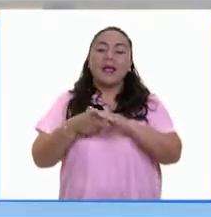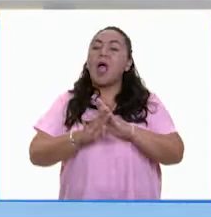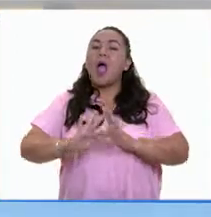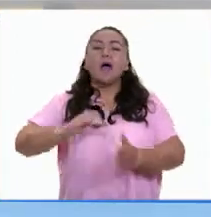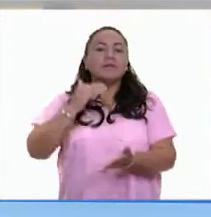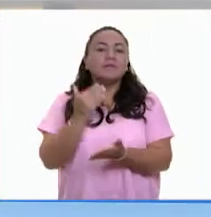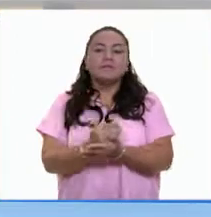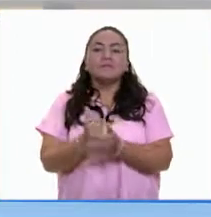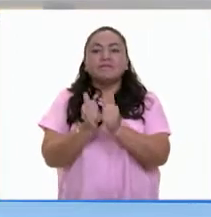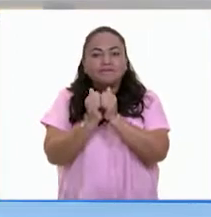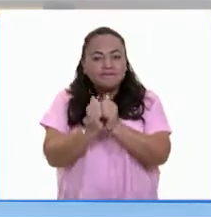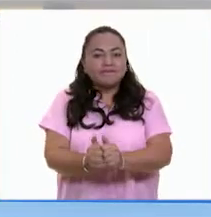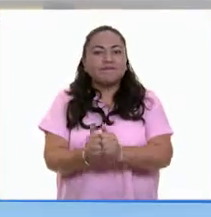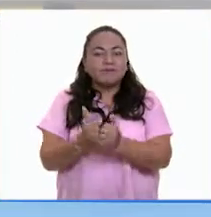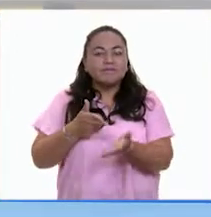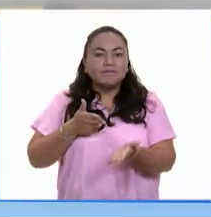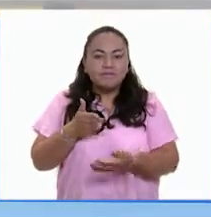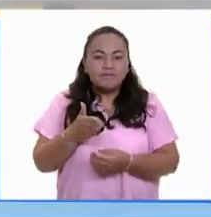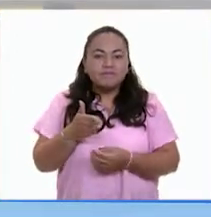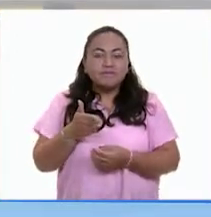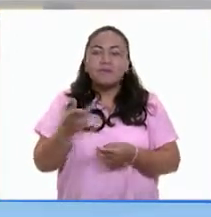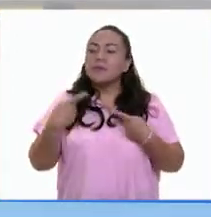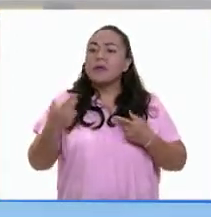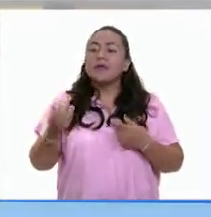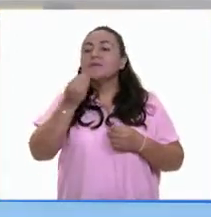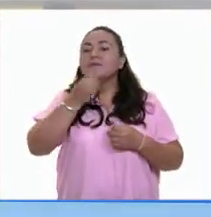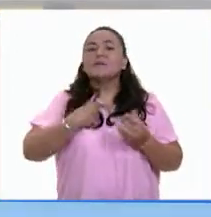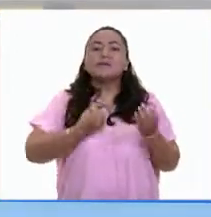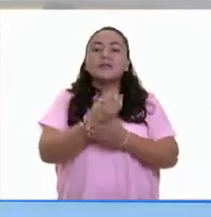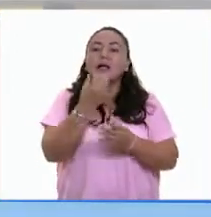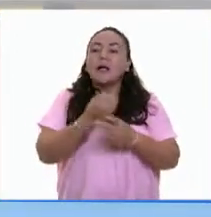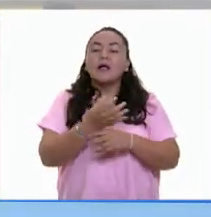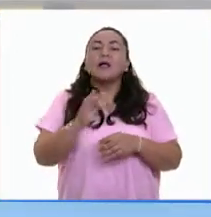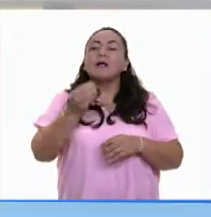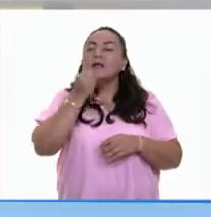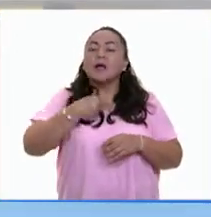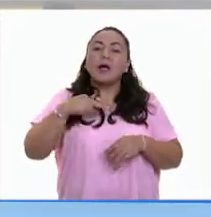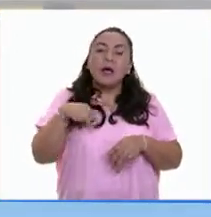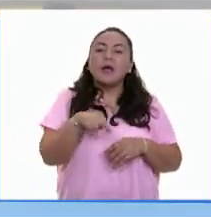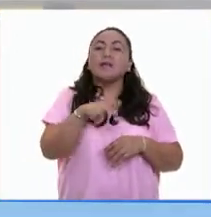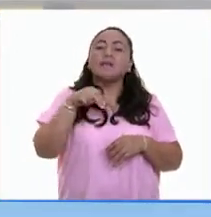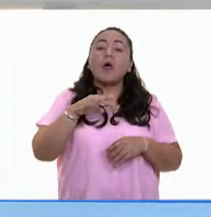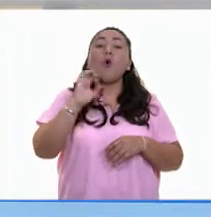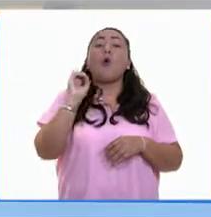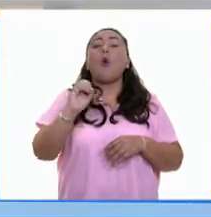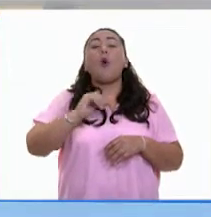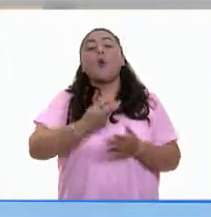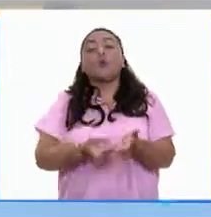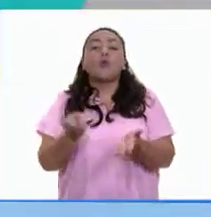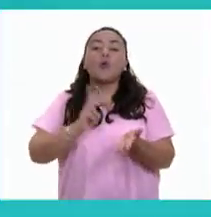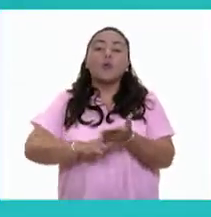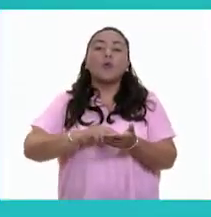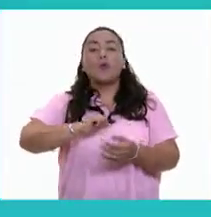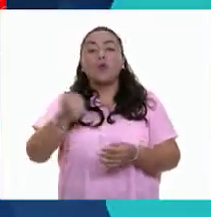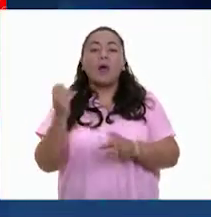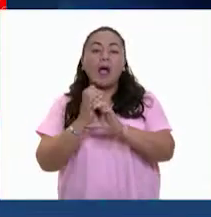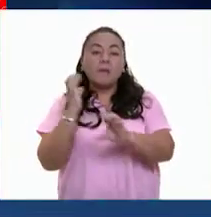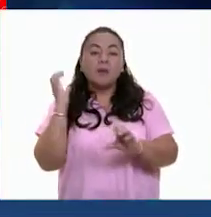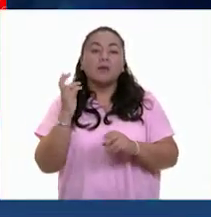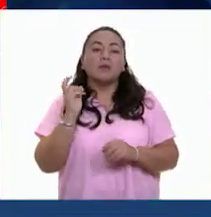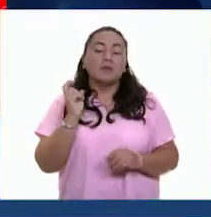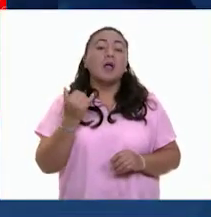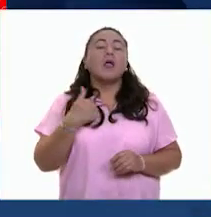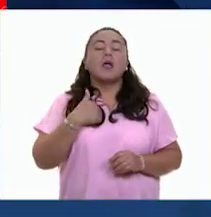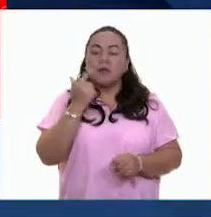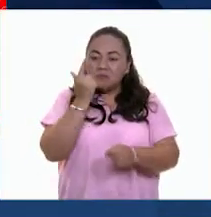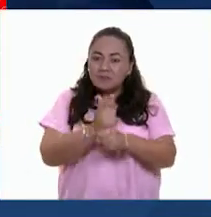servicio y mucha gente tenía que caminar o pagar otro transporte y qué más. También me di cuenta